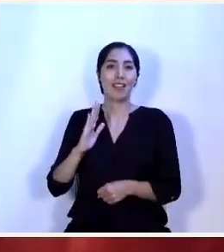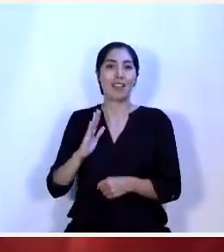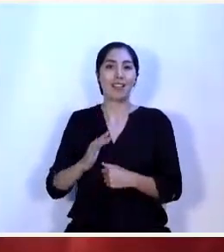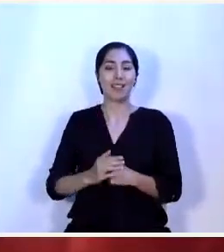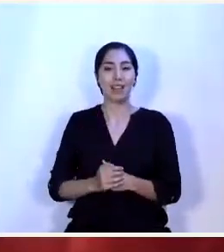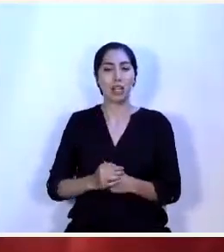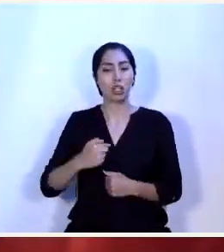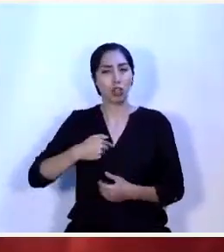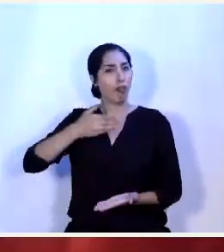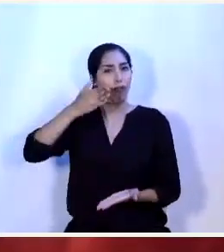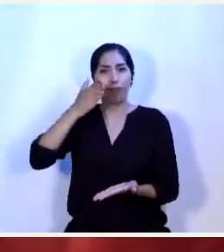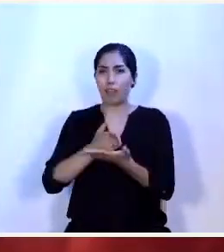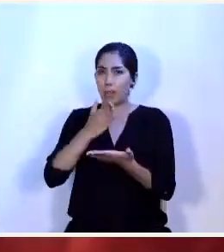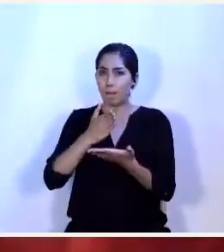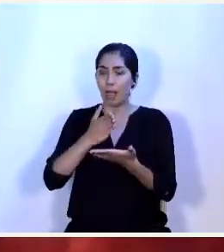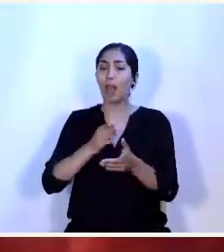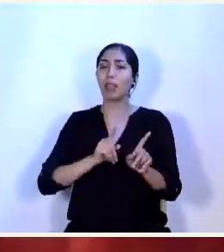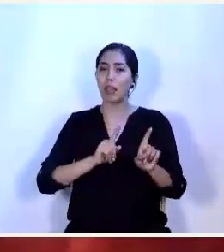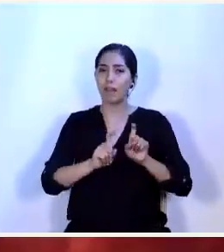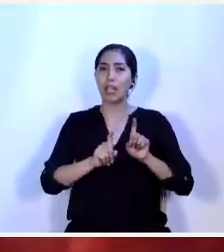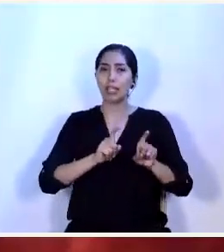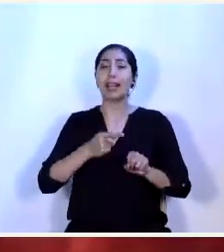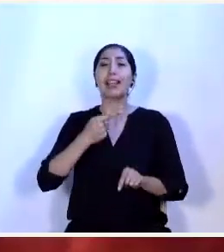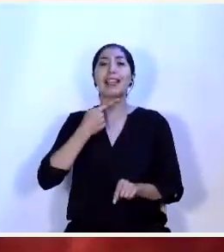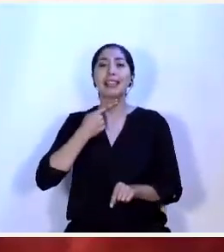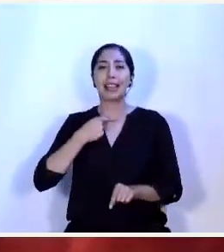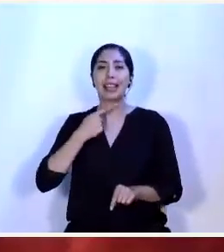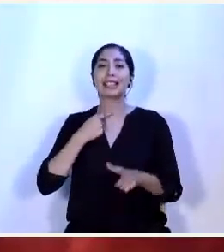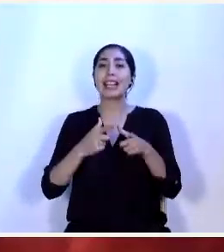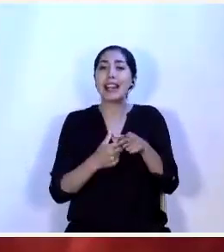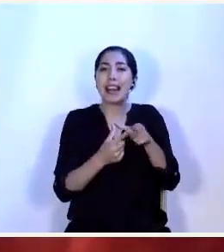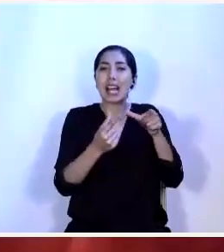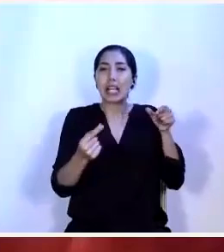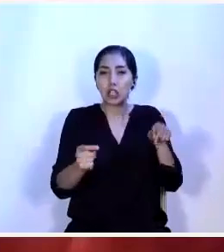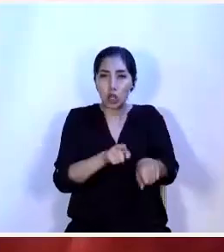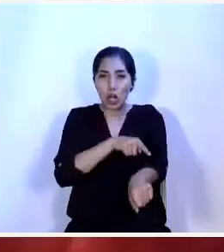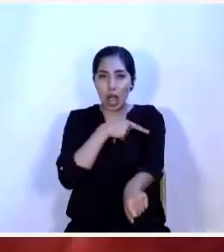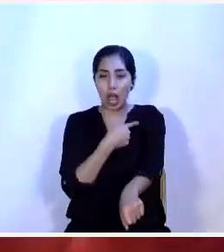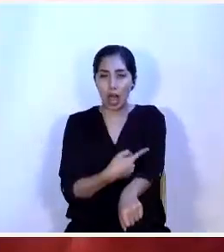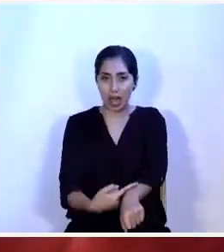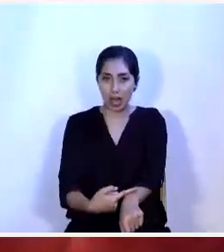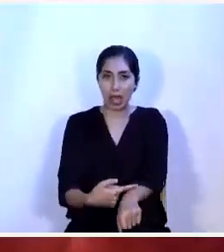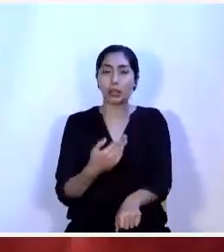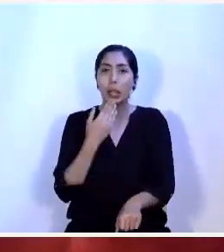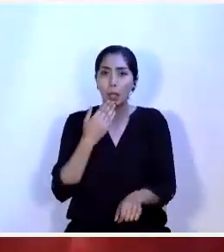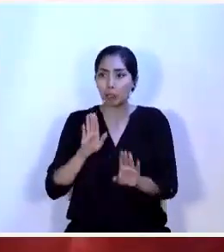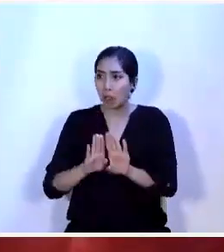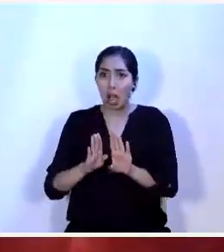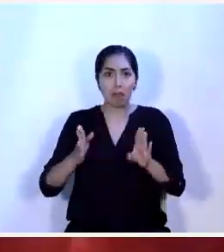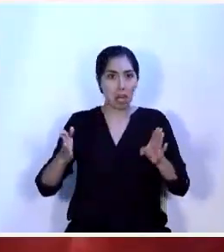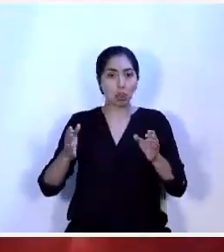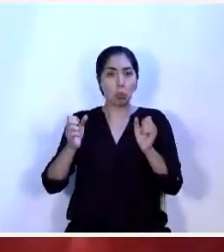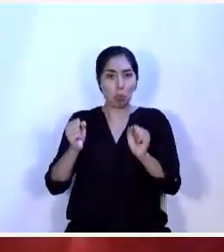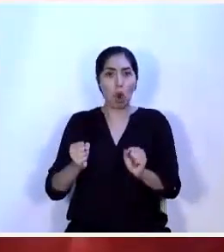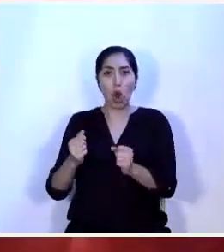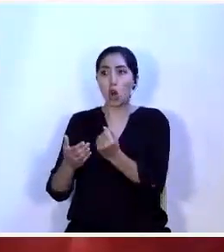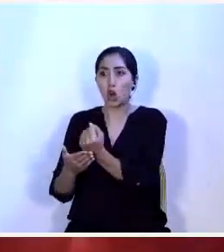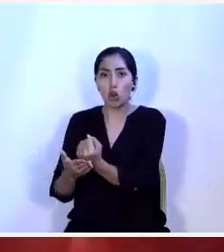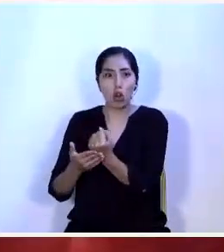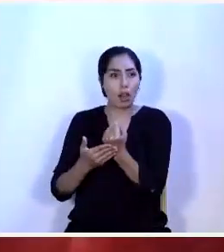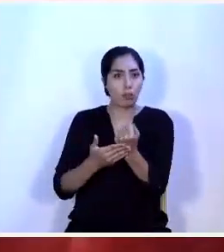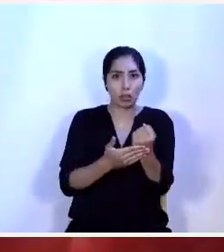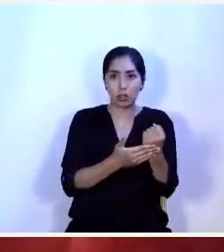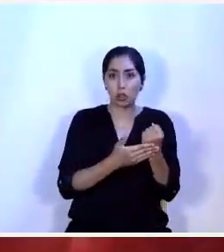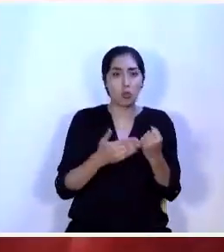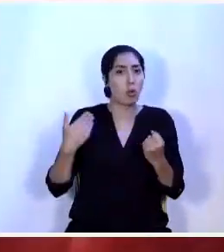seré firme en la defensa de los intereses nacionales y abierto a la colaboración más allá de los límites de la